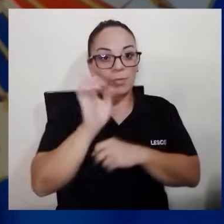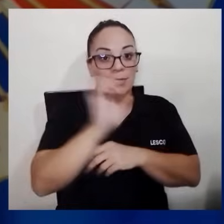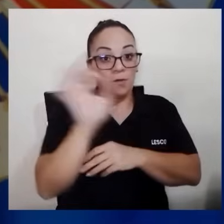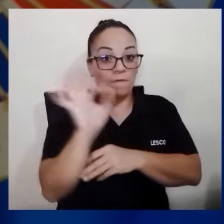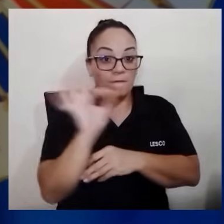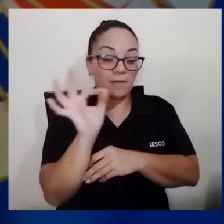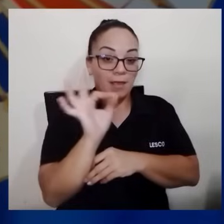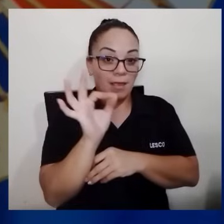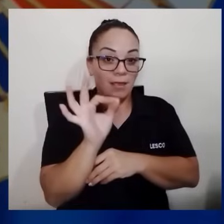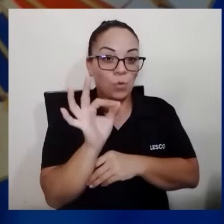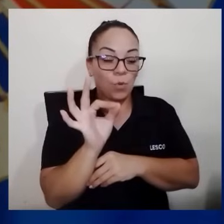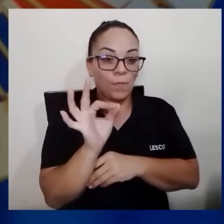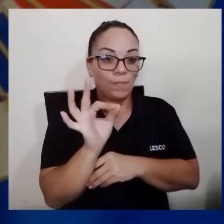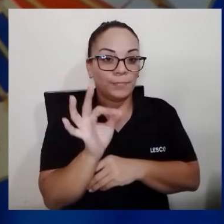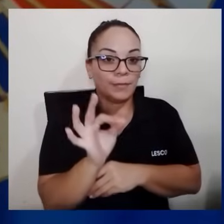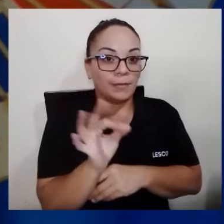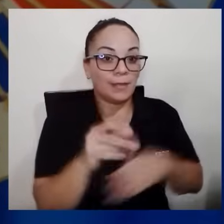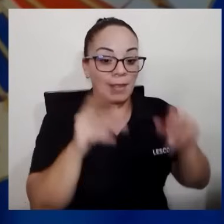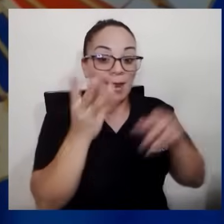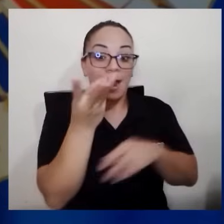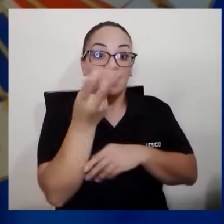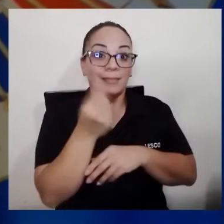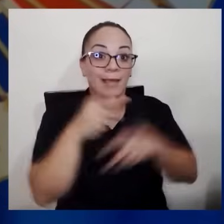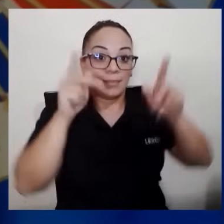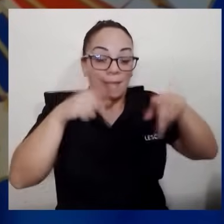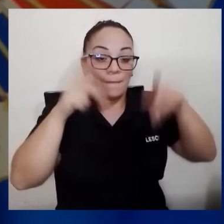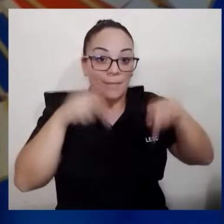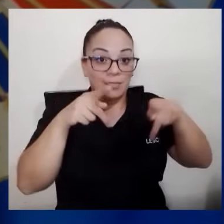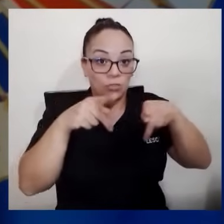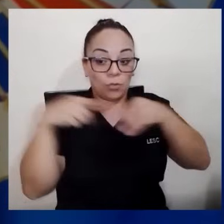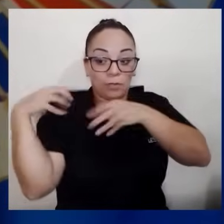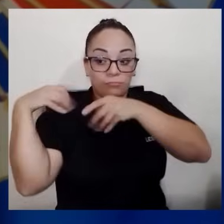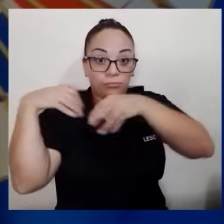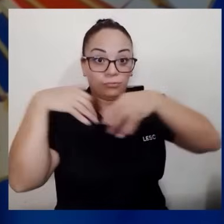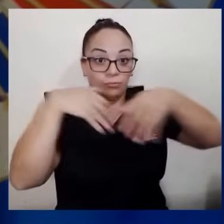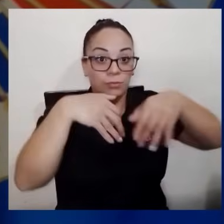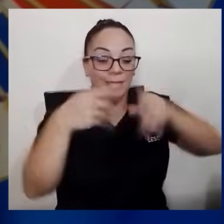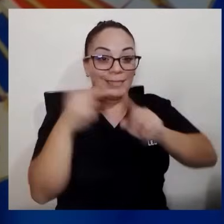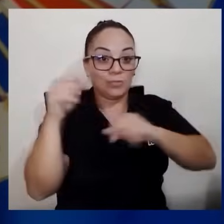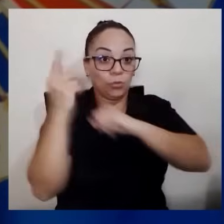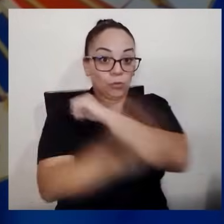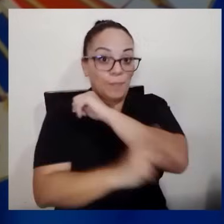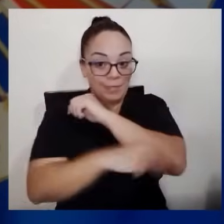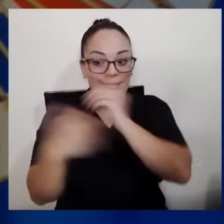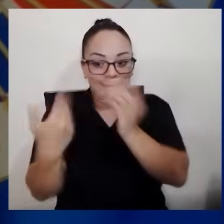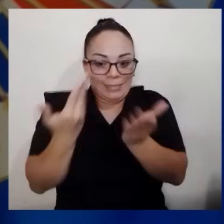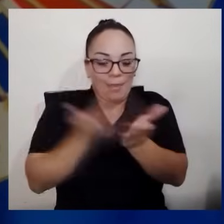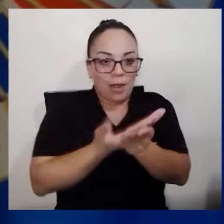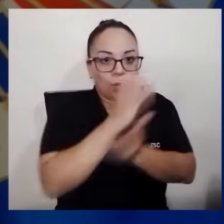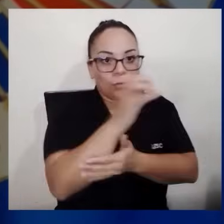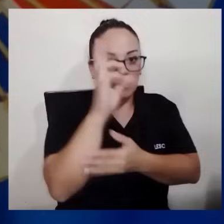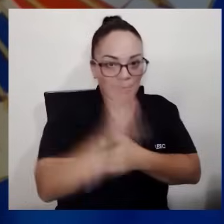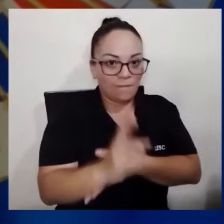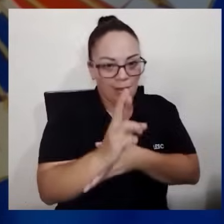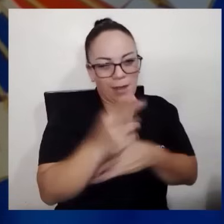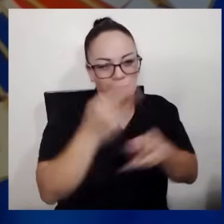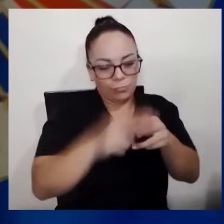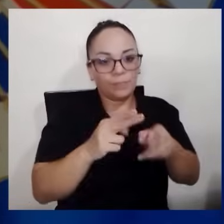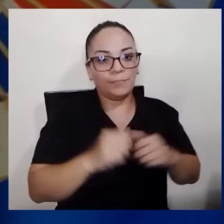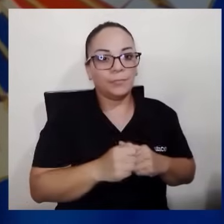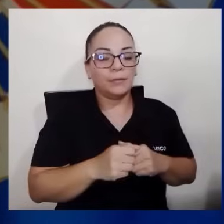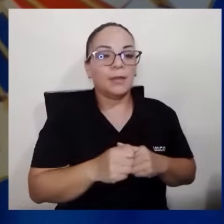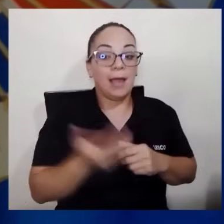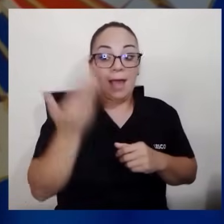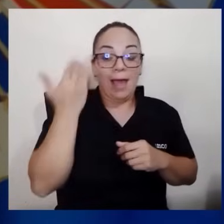cantidad de migrantes en Costa Rica pasó de 11000